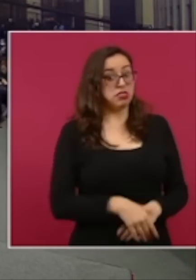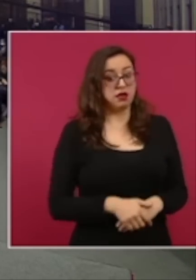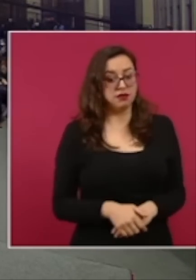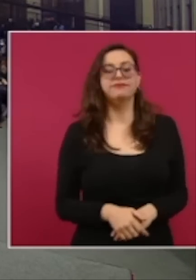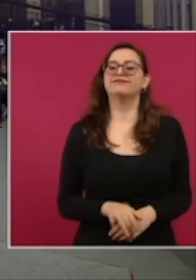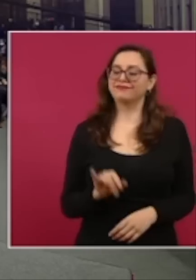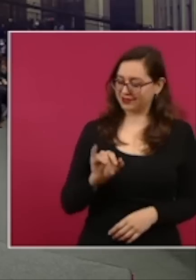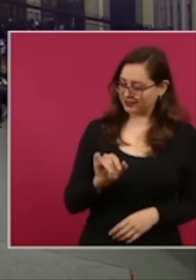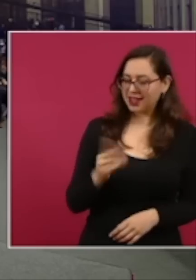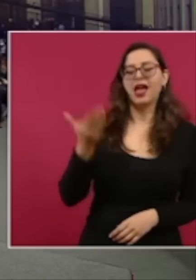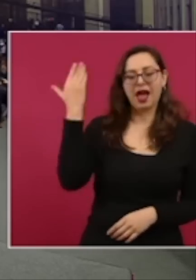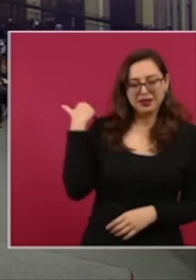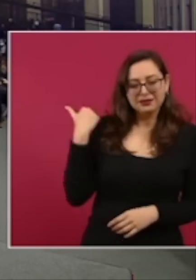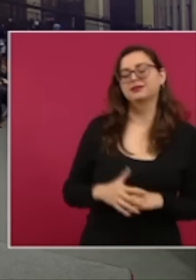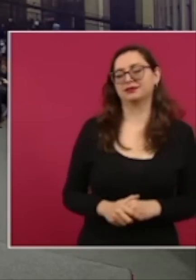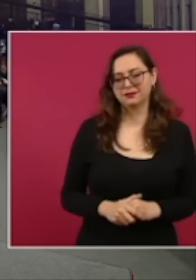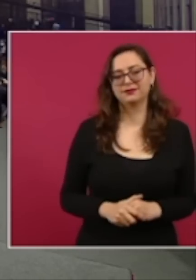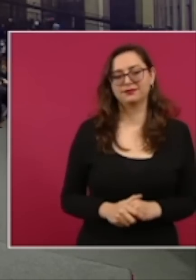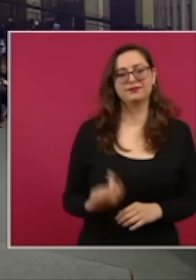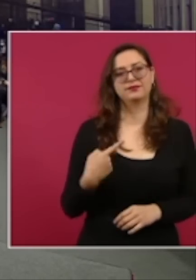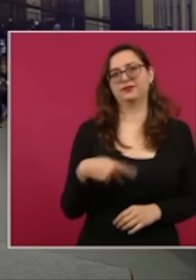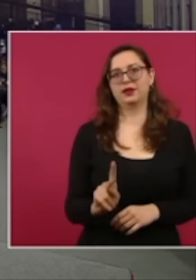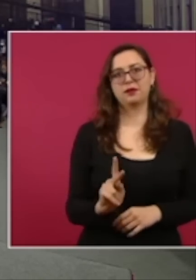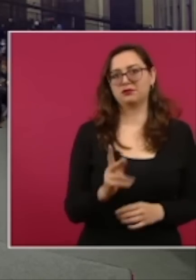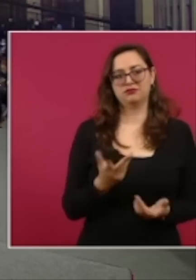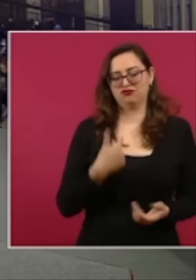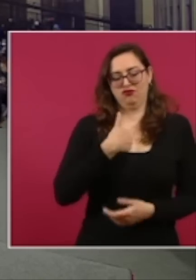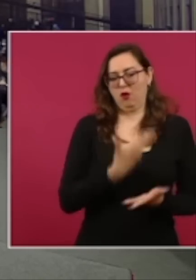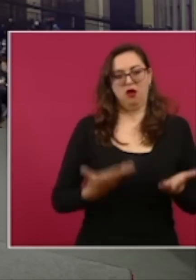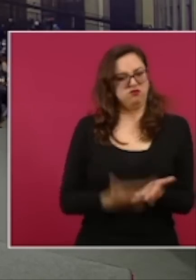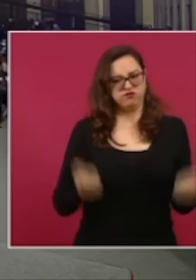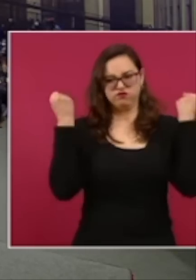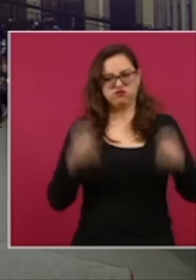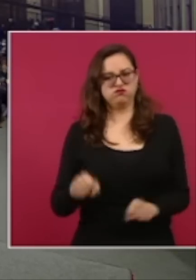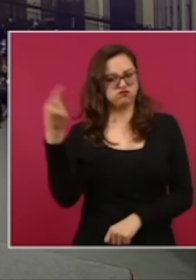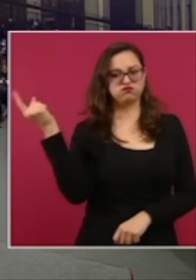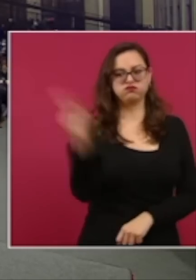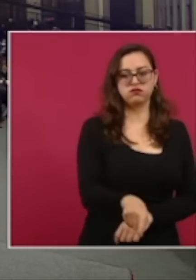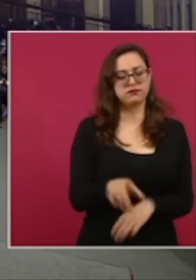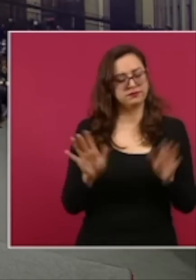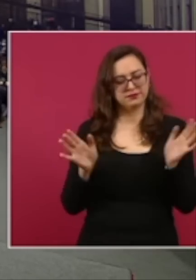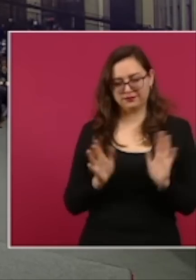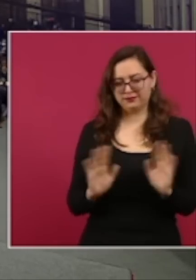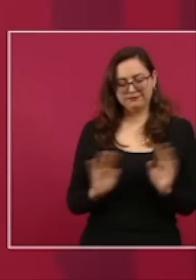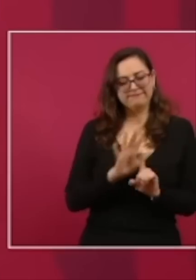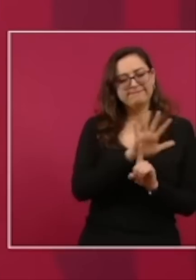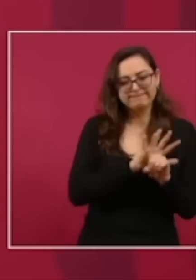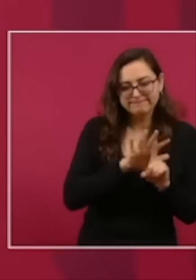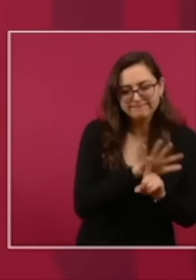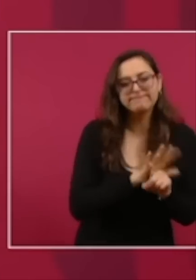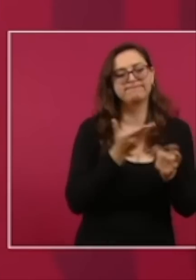no imponer nada, sino convencer, persuadir.